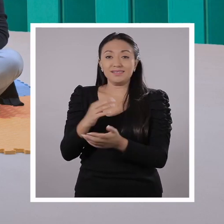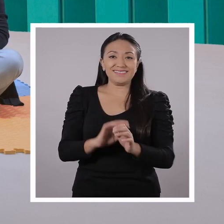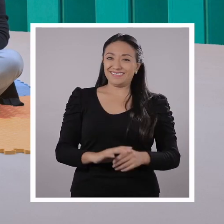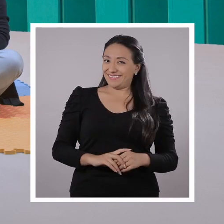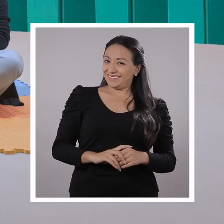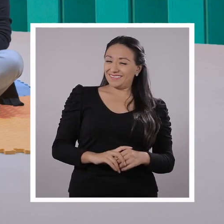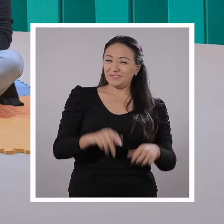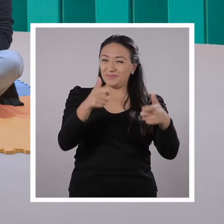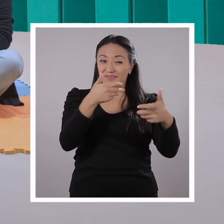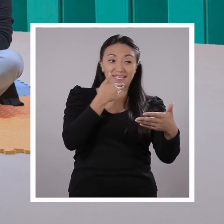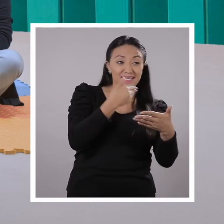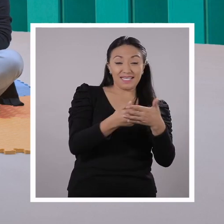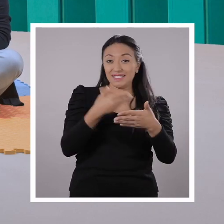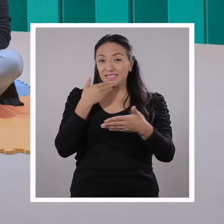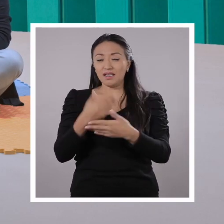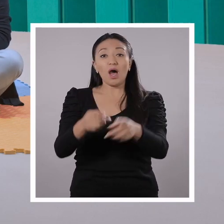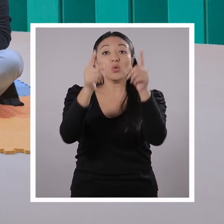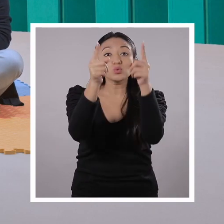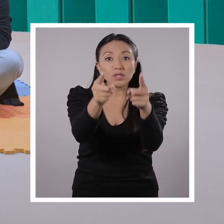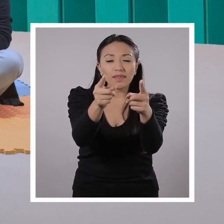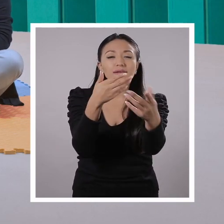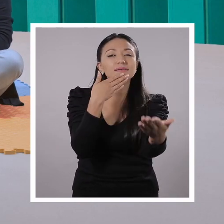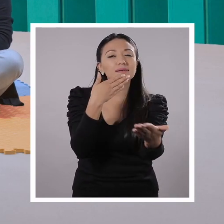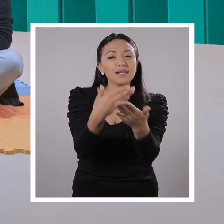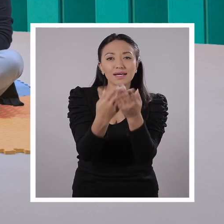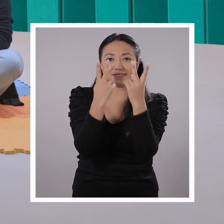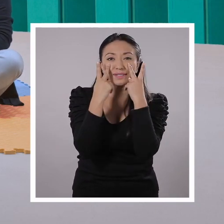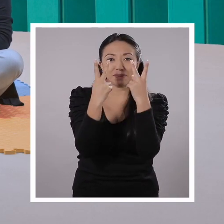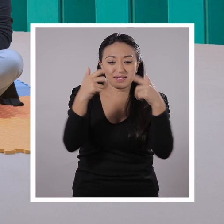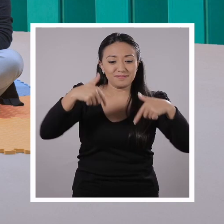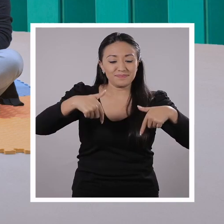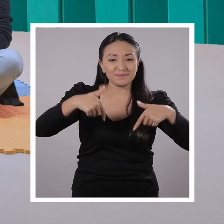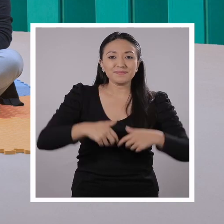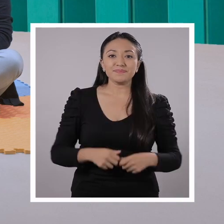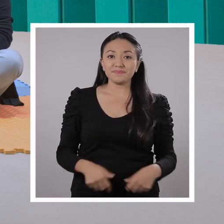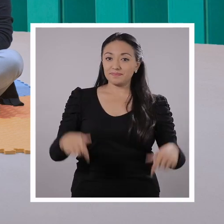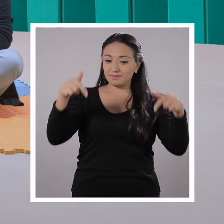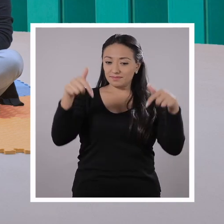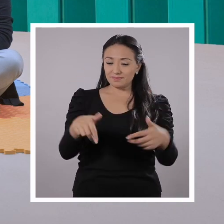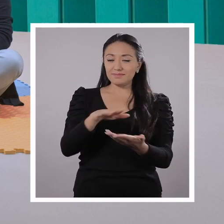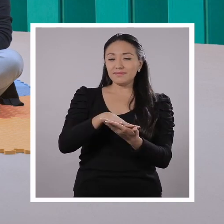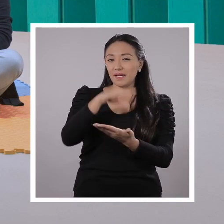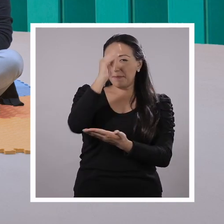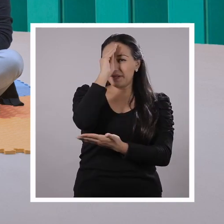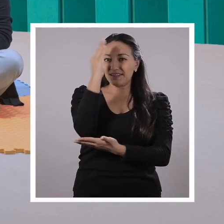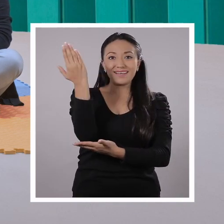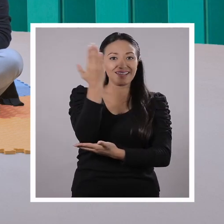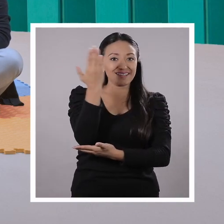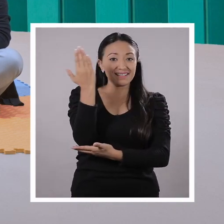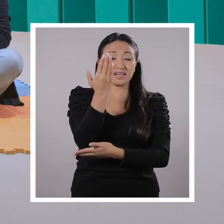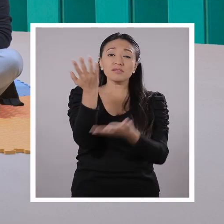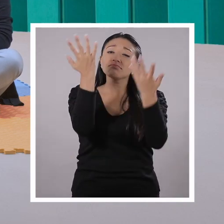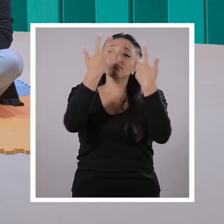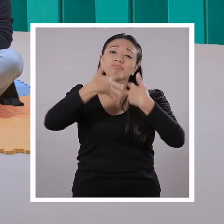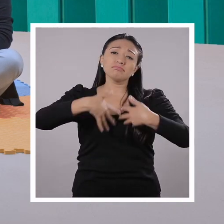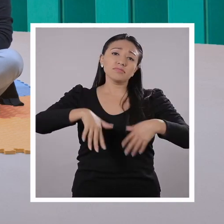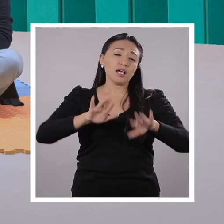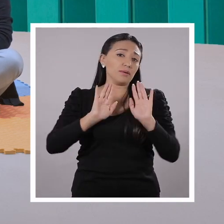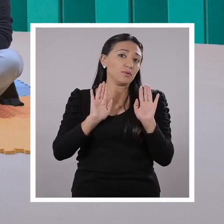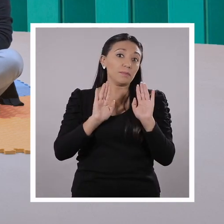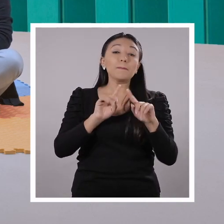Pancho, por escucharme. Ah, y a ustedes, chicos, gracias por estar conectados con nosotros. Esto es Aprender la Tele.